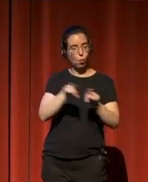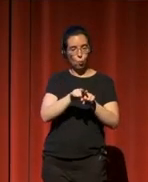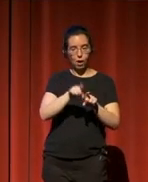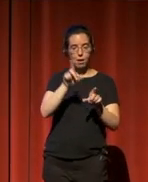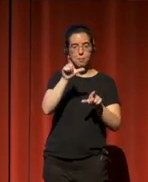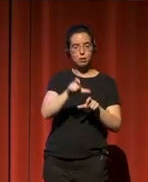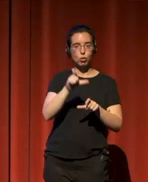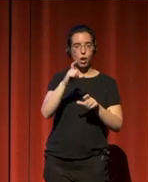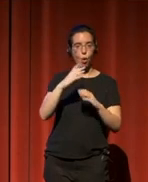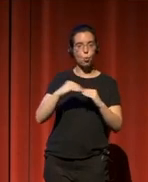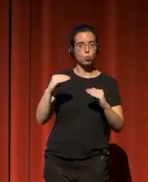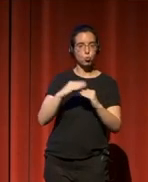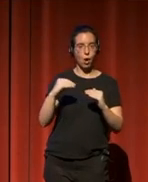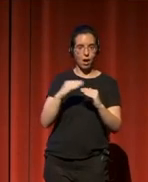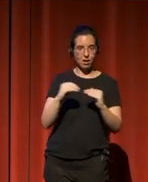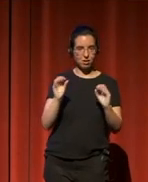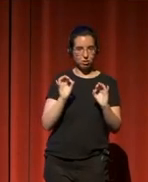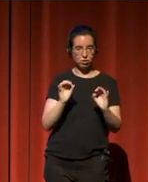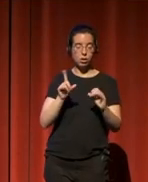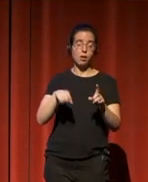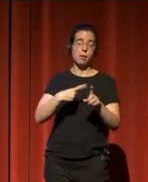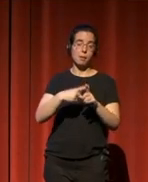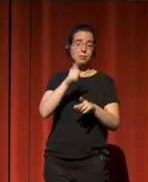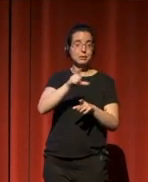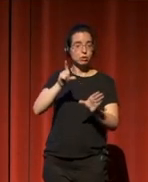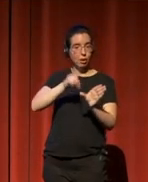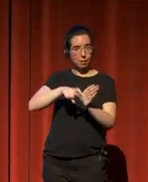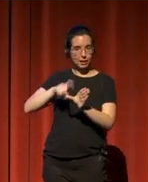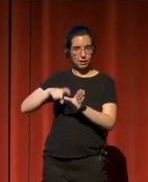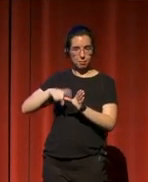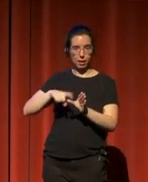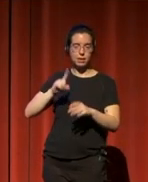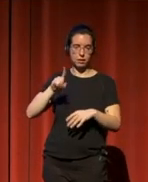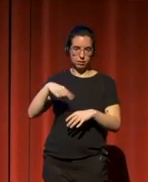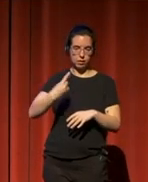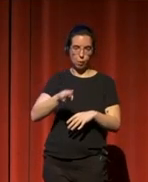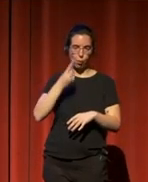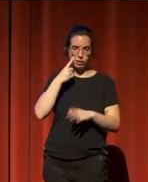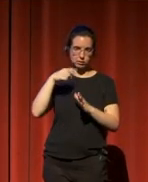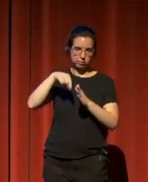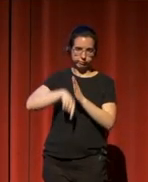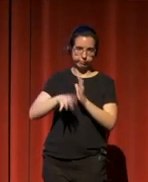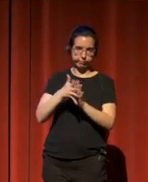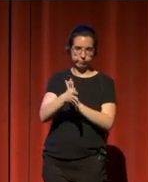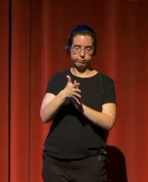usuarias que también han sido o personas participantes ahora entraremos También en esta